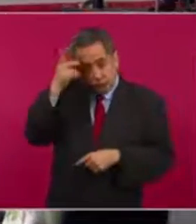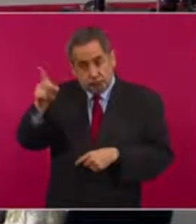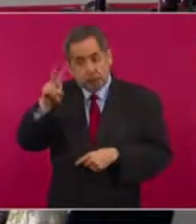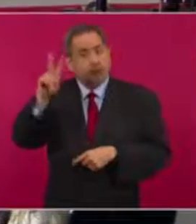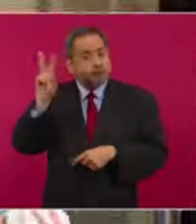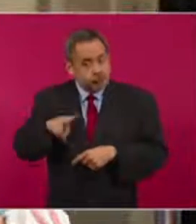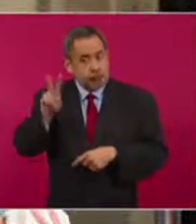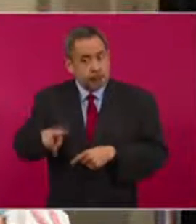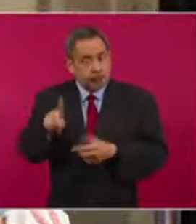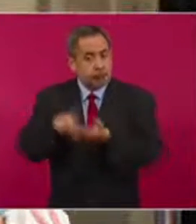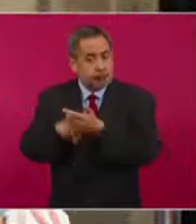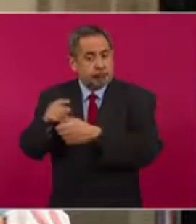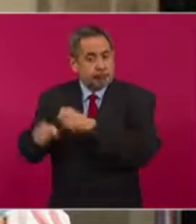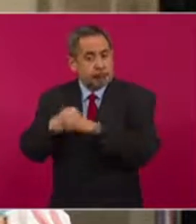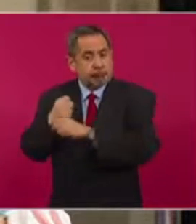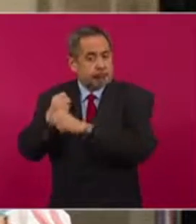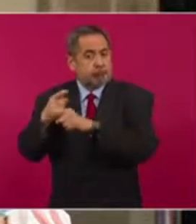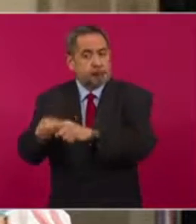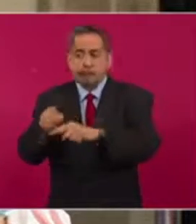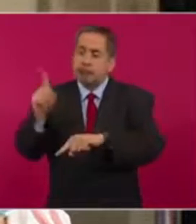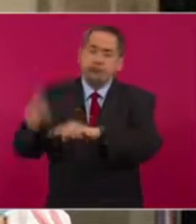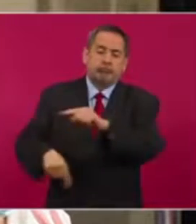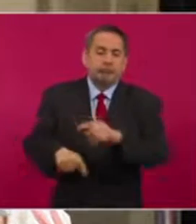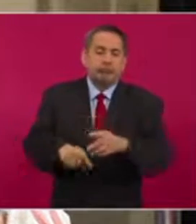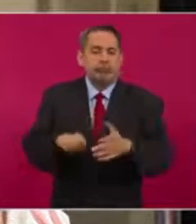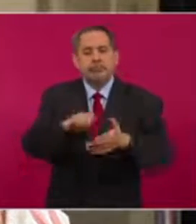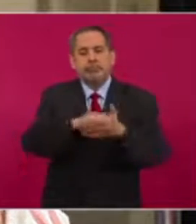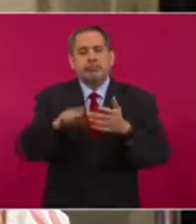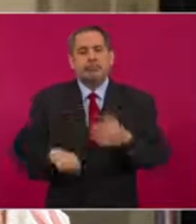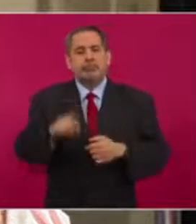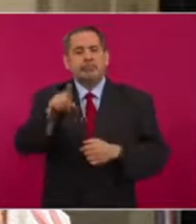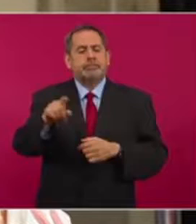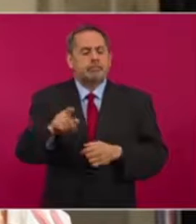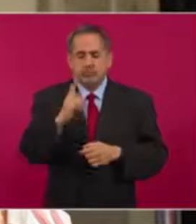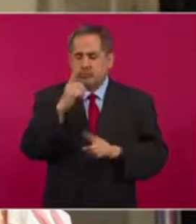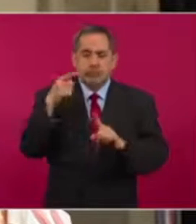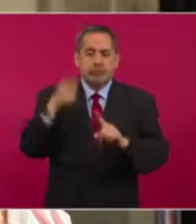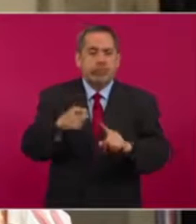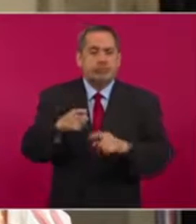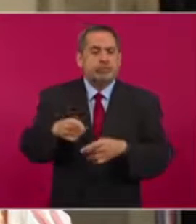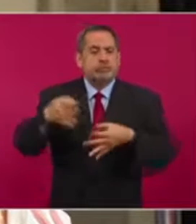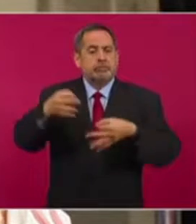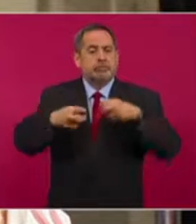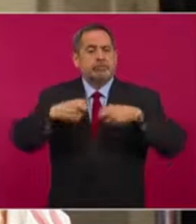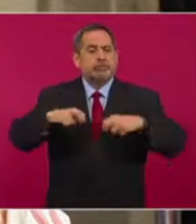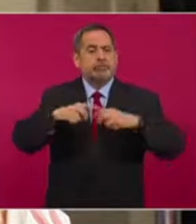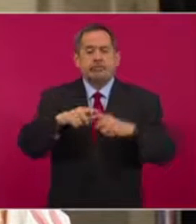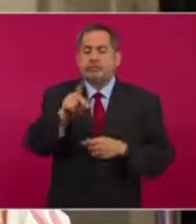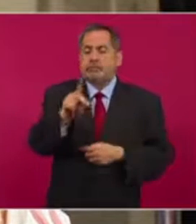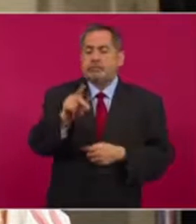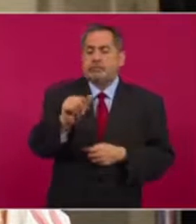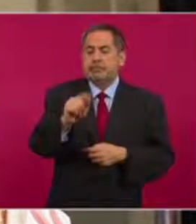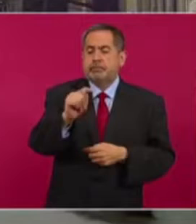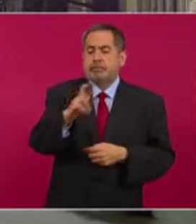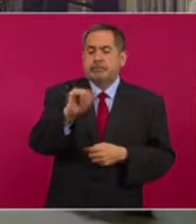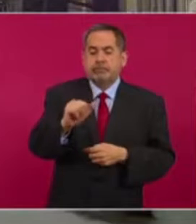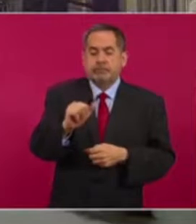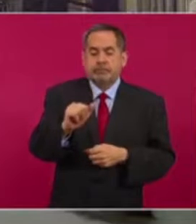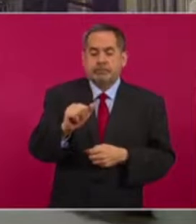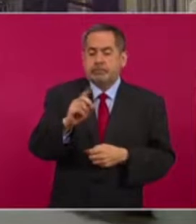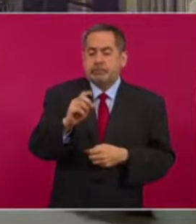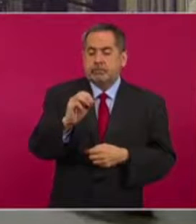pues dueños, ¿no? Está pasando ahorita un caso en particular con la magistrada Patricia Elia Cerros